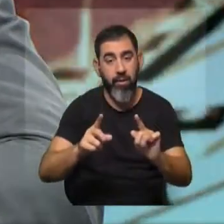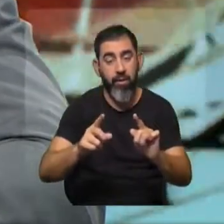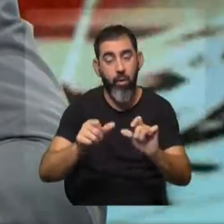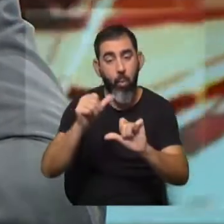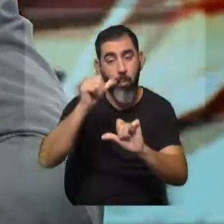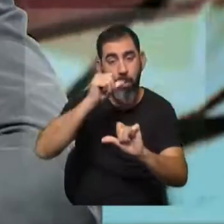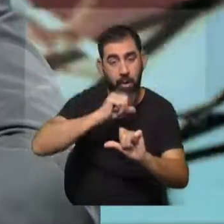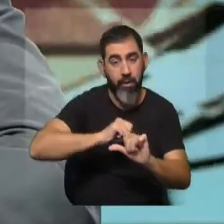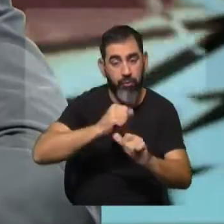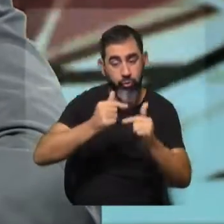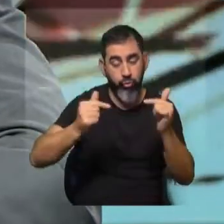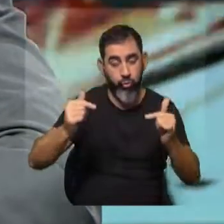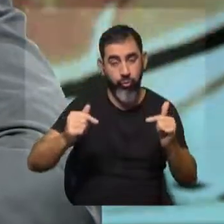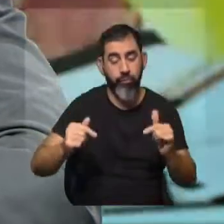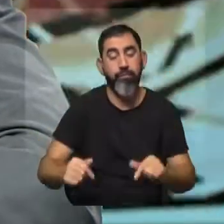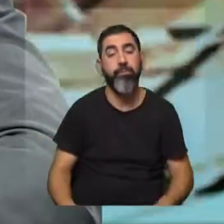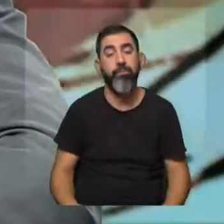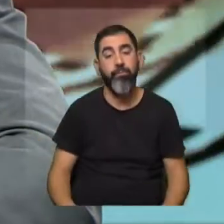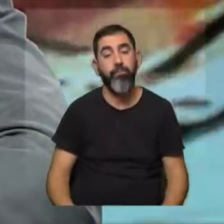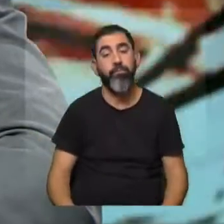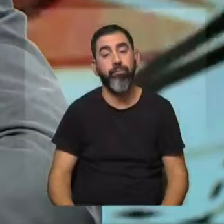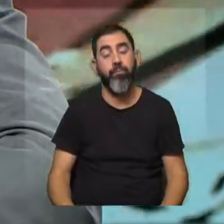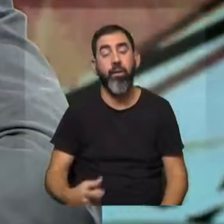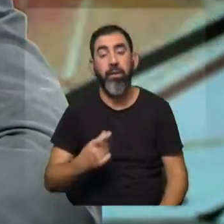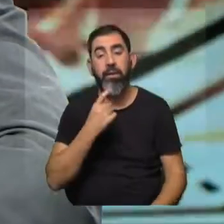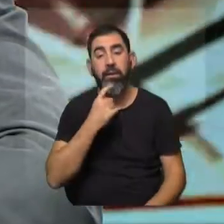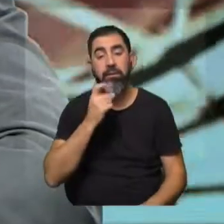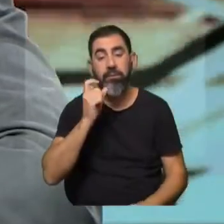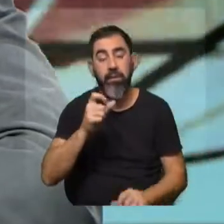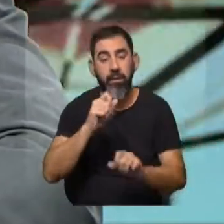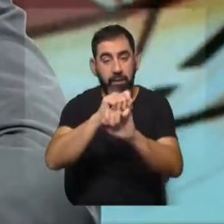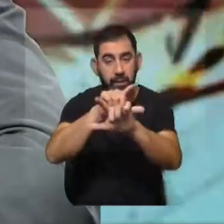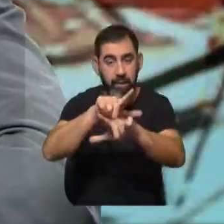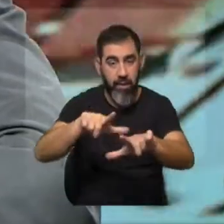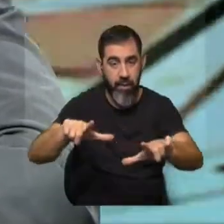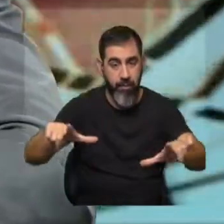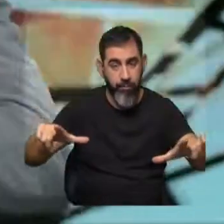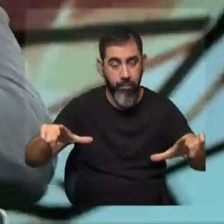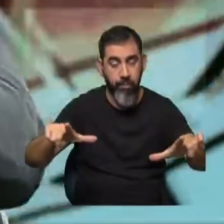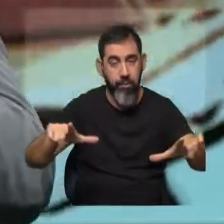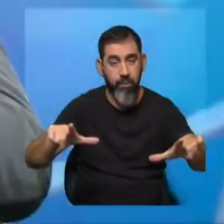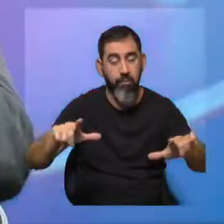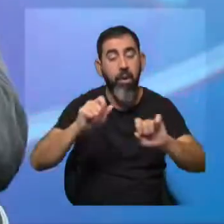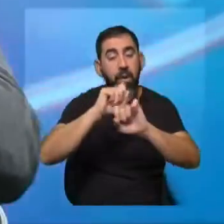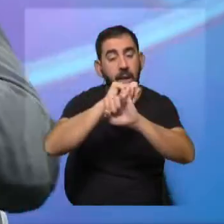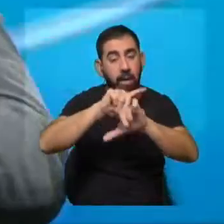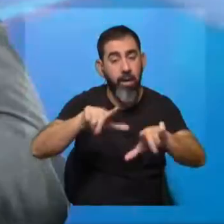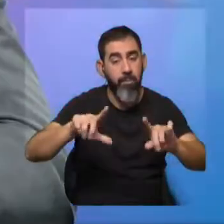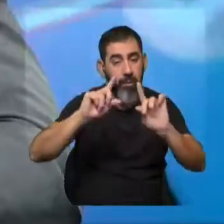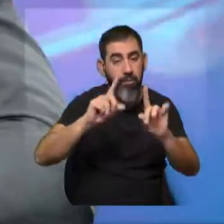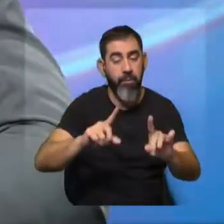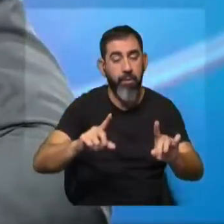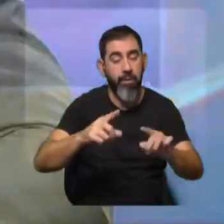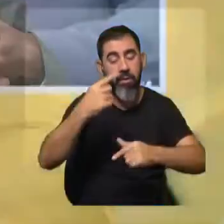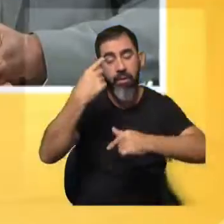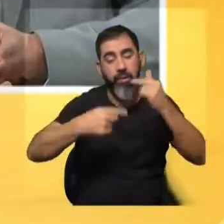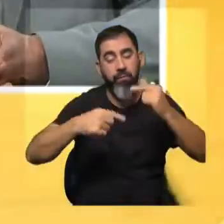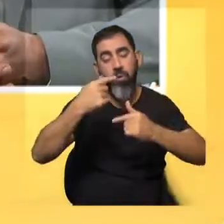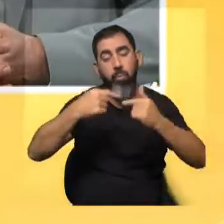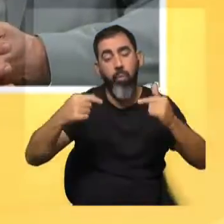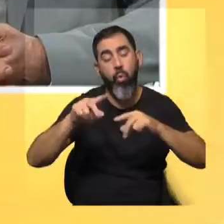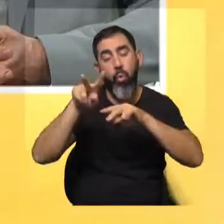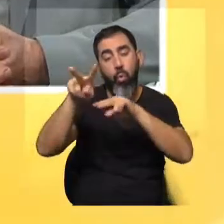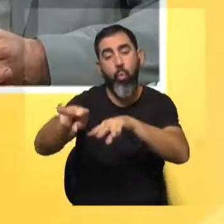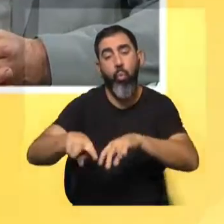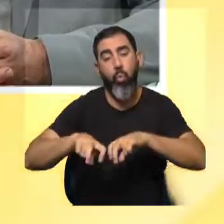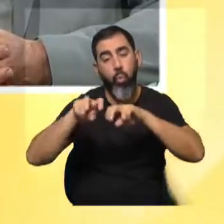quirúrgico, para irradiar sangre y esterilizarla. Se usa para esterilizar diversos productos